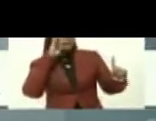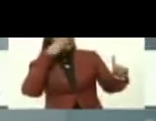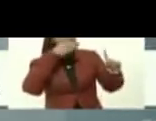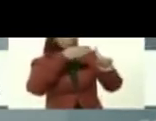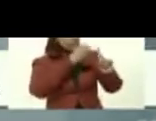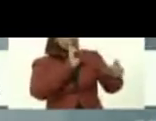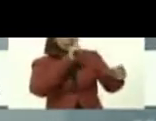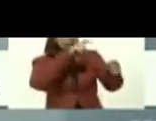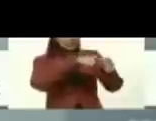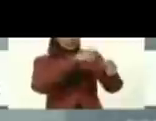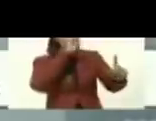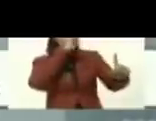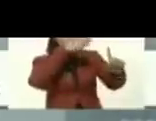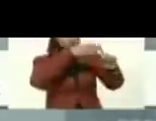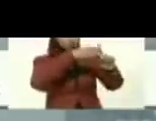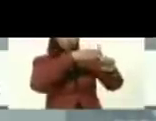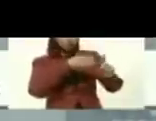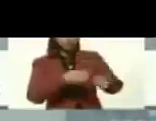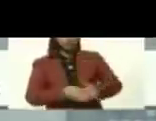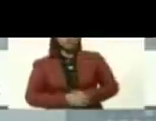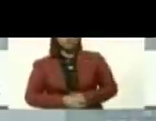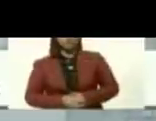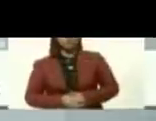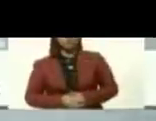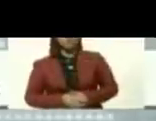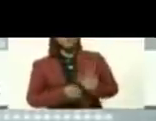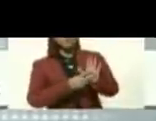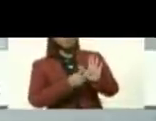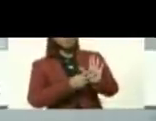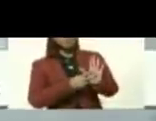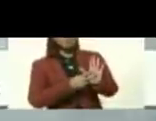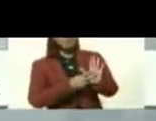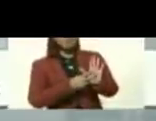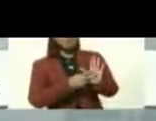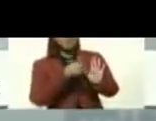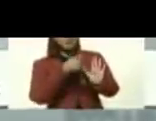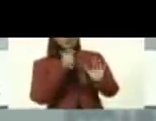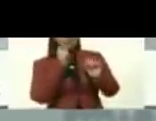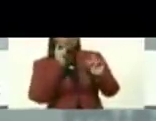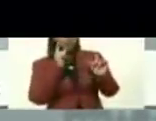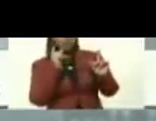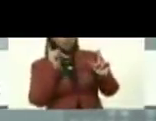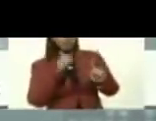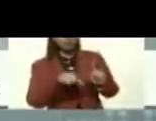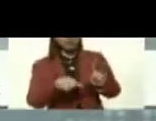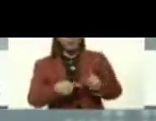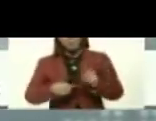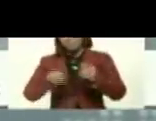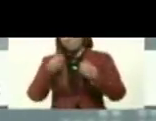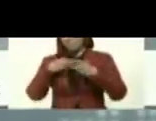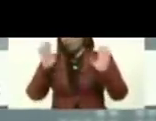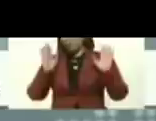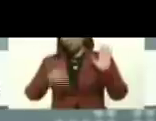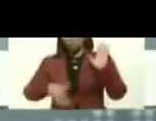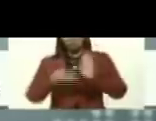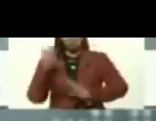del enfoque, y de verdad que ha sido todo un boom. Bueno, vámonos todos con el